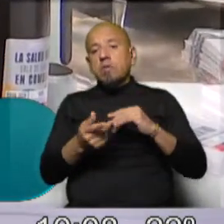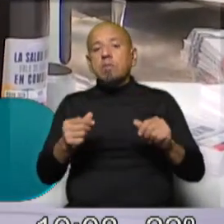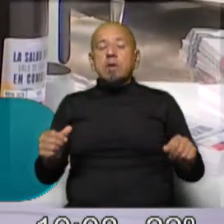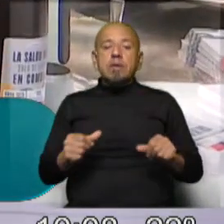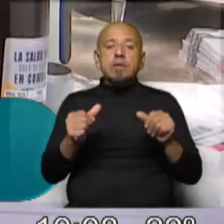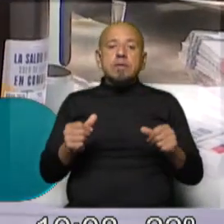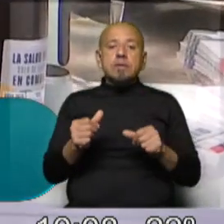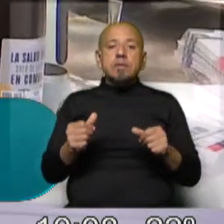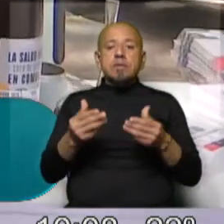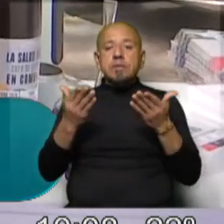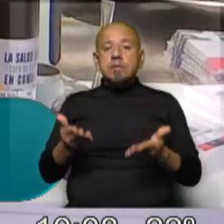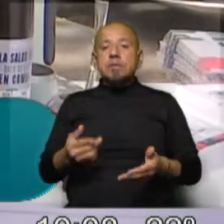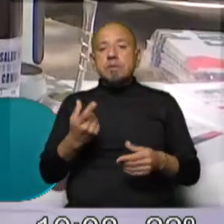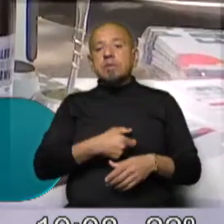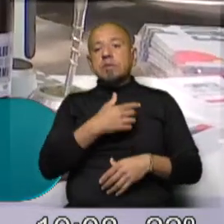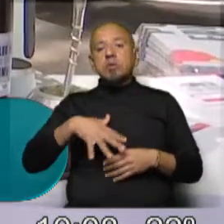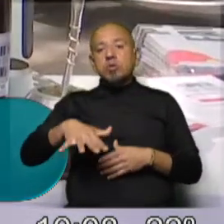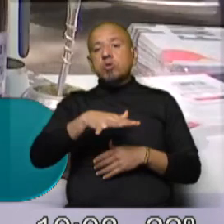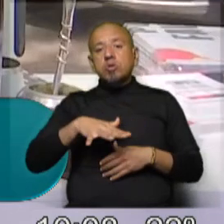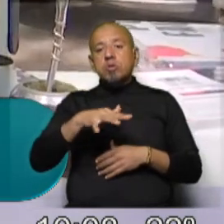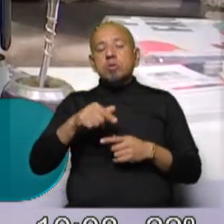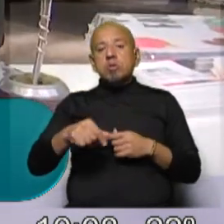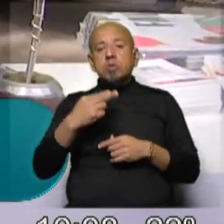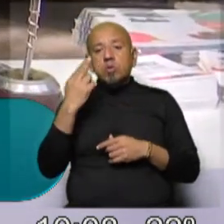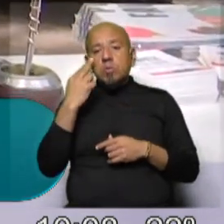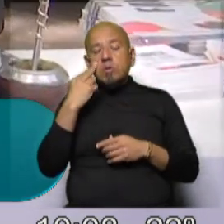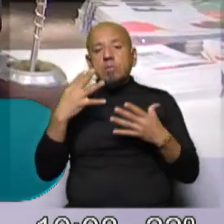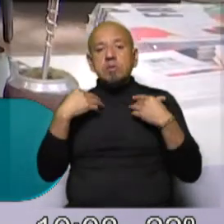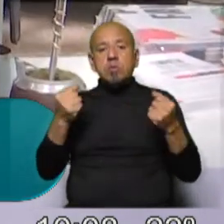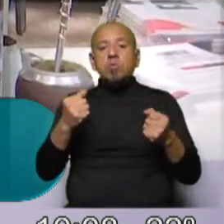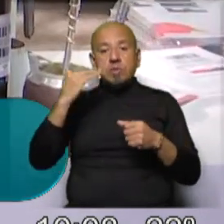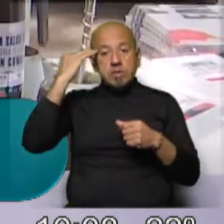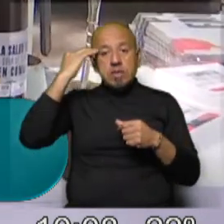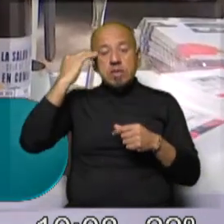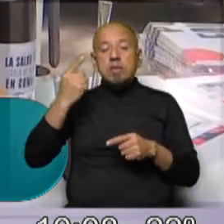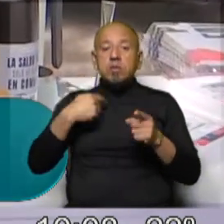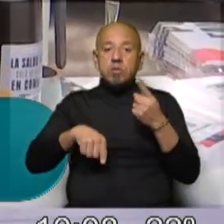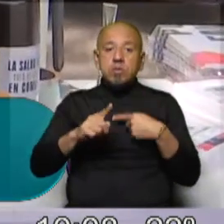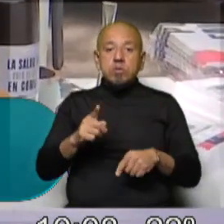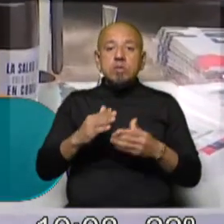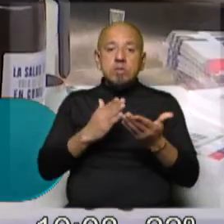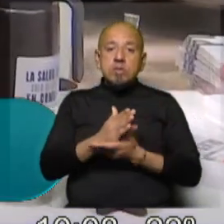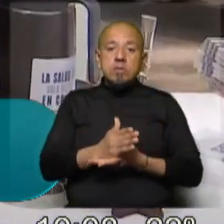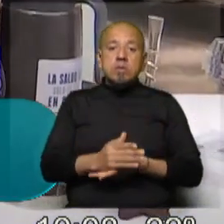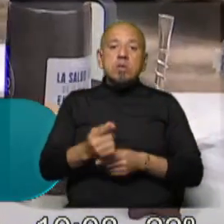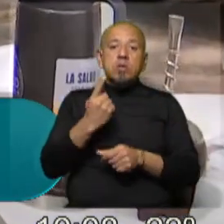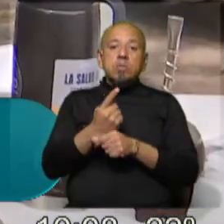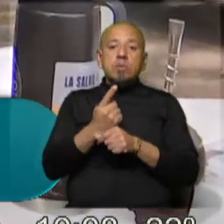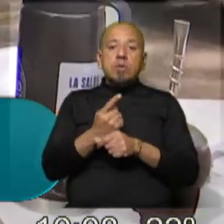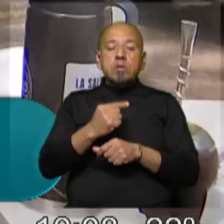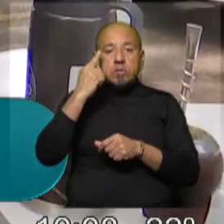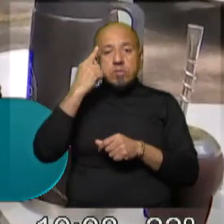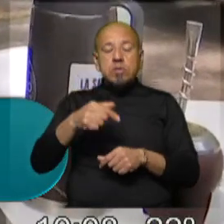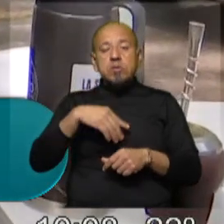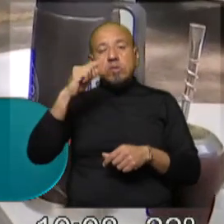tratarnos en sociedad en lo que tiene que ver con las problemáticas de salud mental. Y bueno, siempre uno lo primero que piensa es en